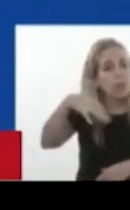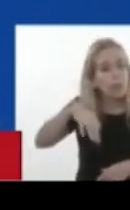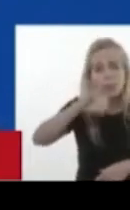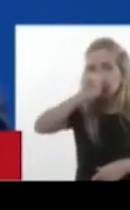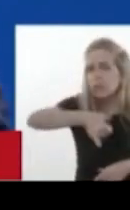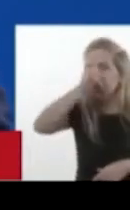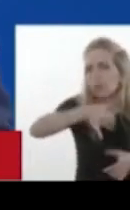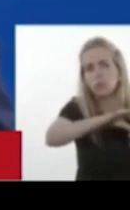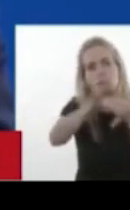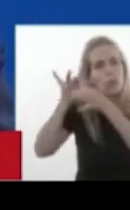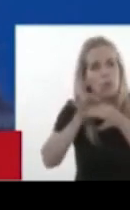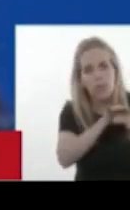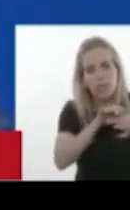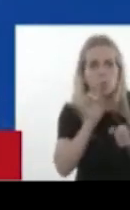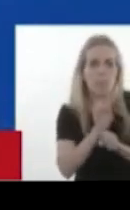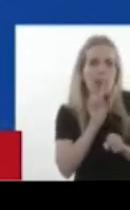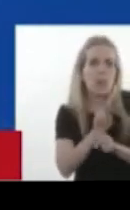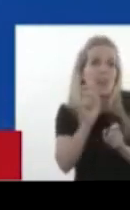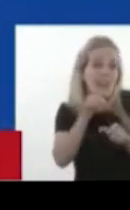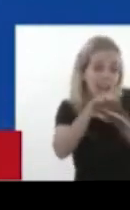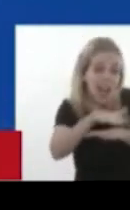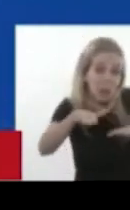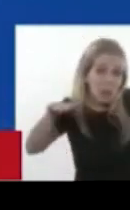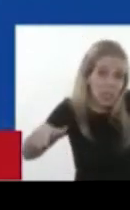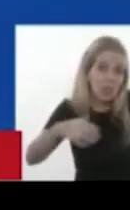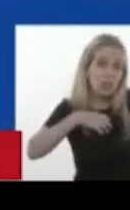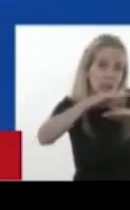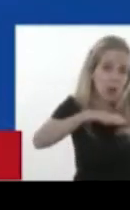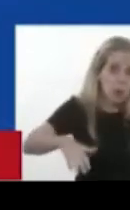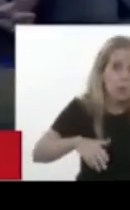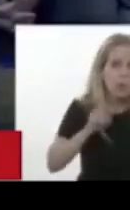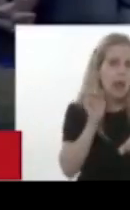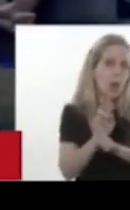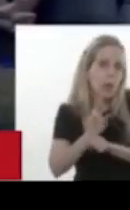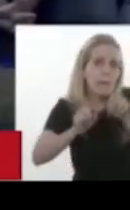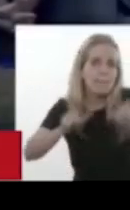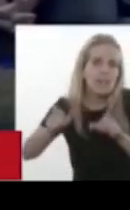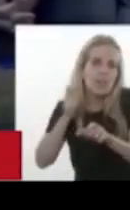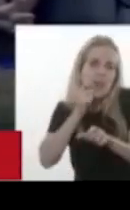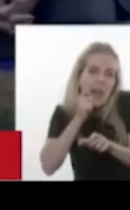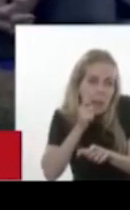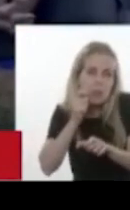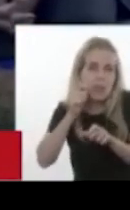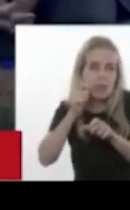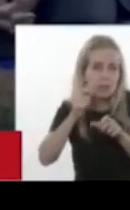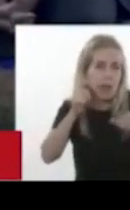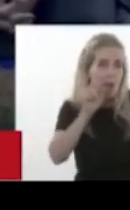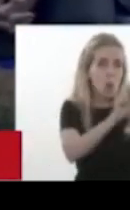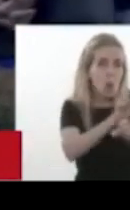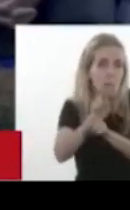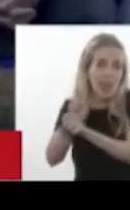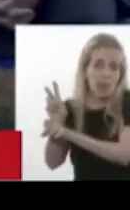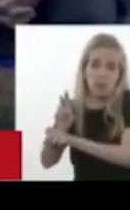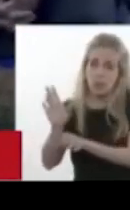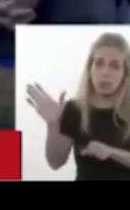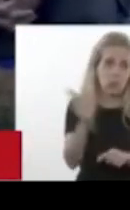que nunca, para cuidar a nuestros chicos, para cuidar a nuestros adultos mayores, para cuidarnos todos y todas. Porque es un